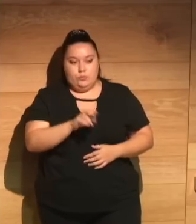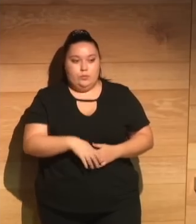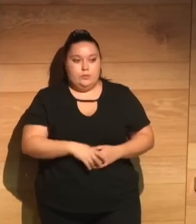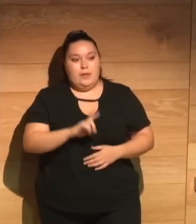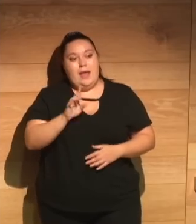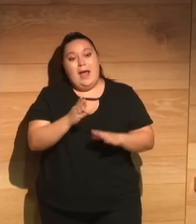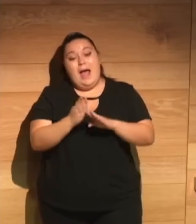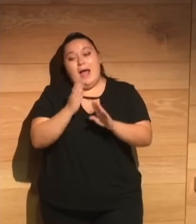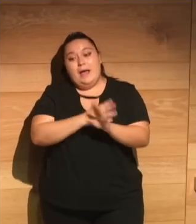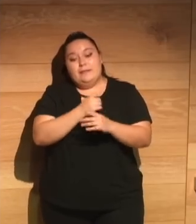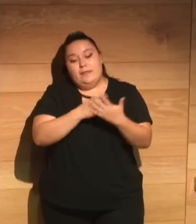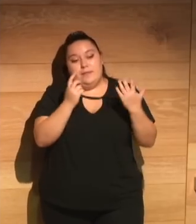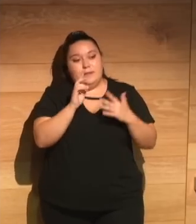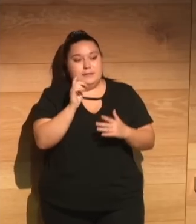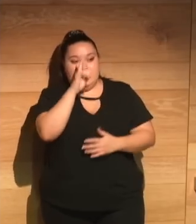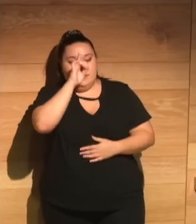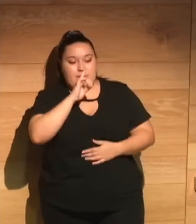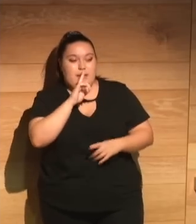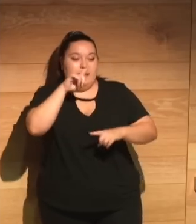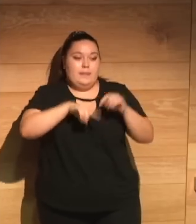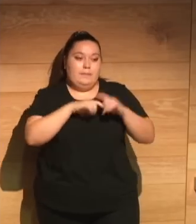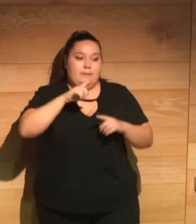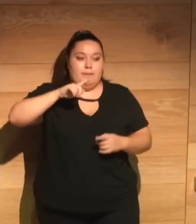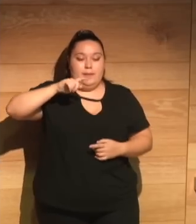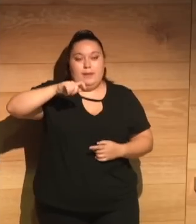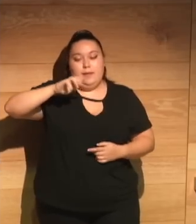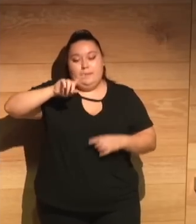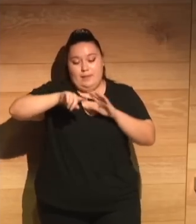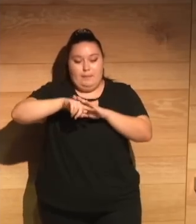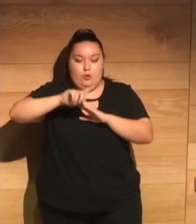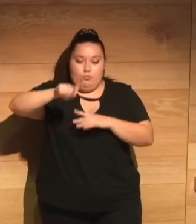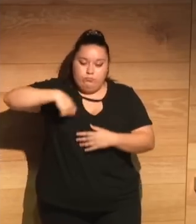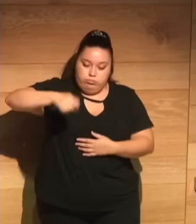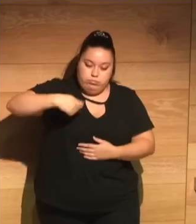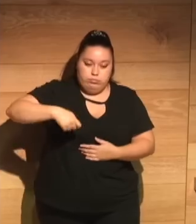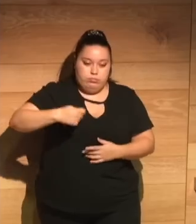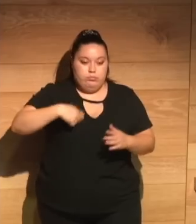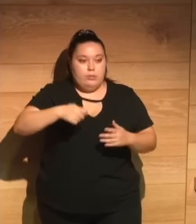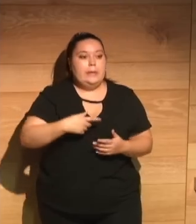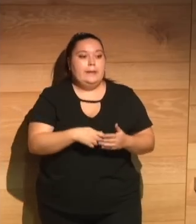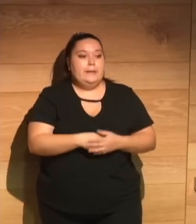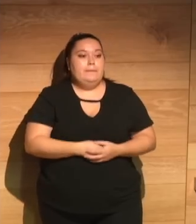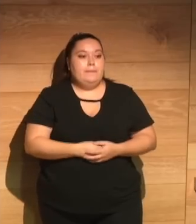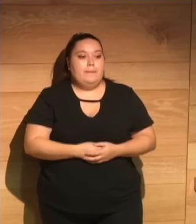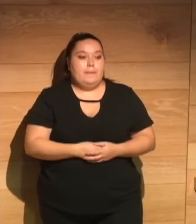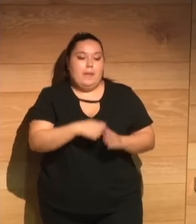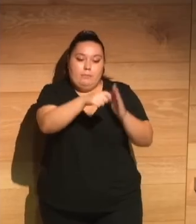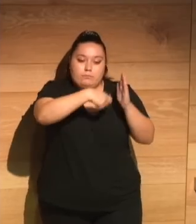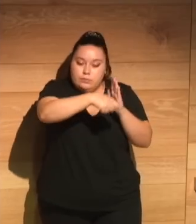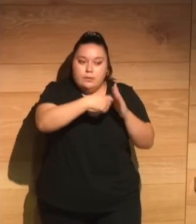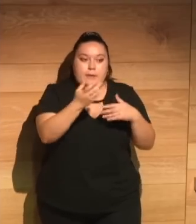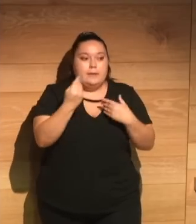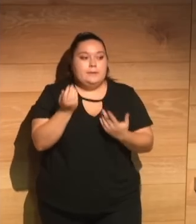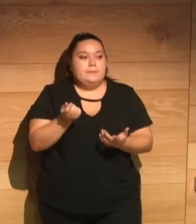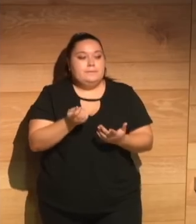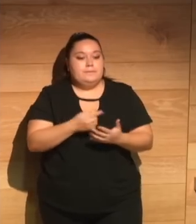16 imágenes. Bueno, 16. En todo caso, como dependía de la manita, iba entre 16 y 40 imágenes. Pero, en fin, solían ser de una media unas 16, 20